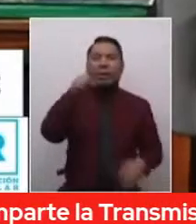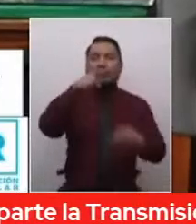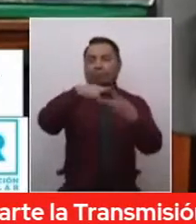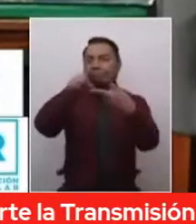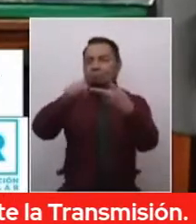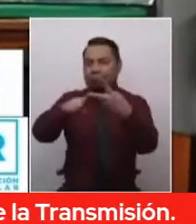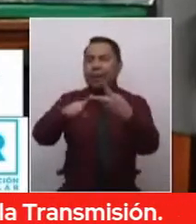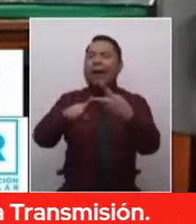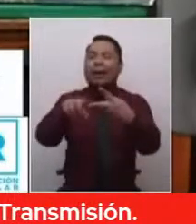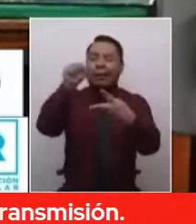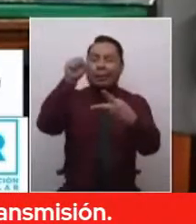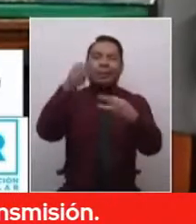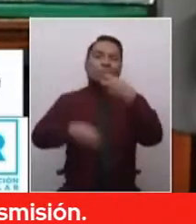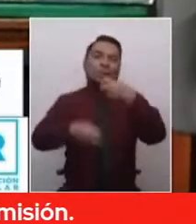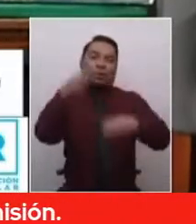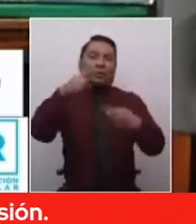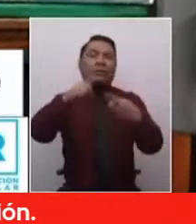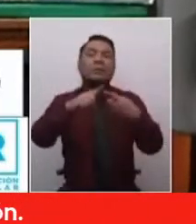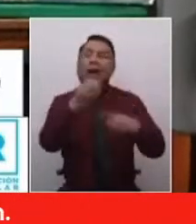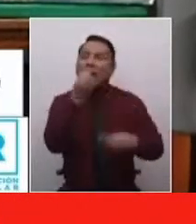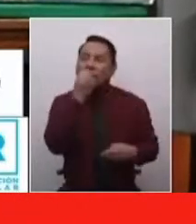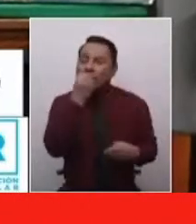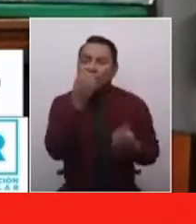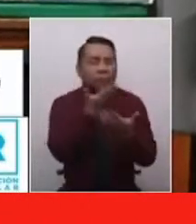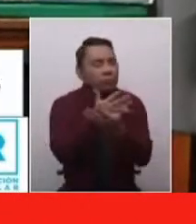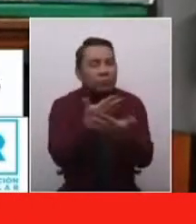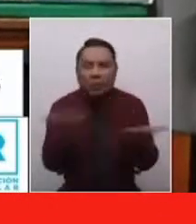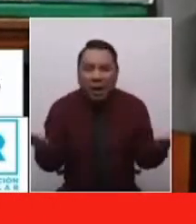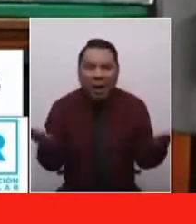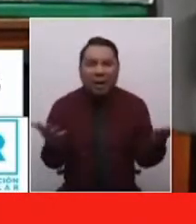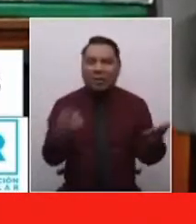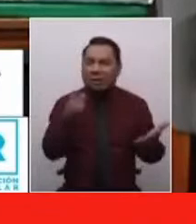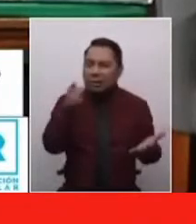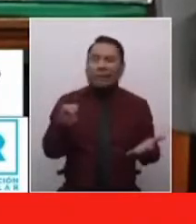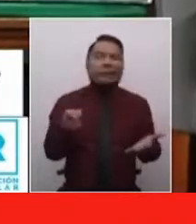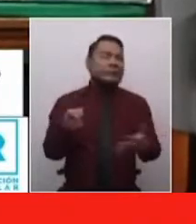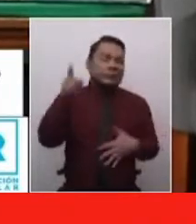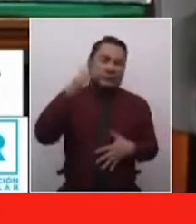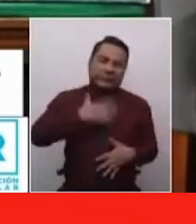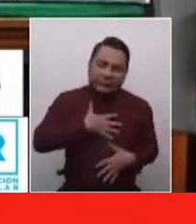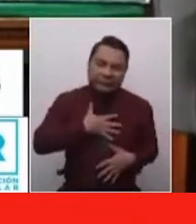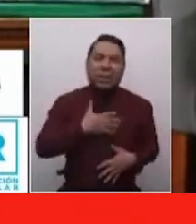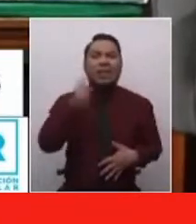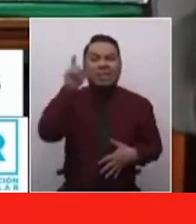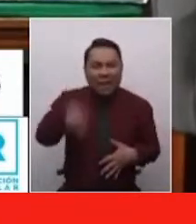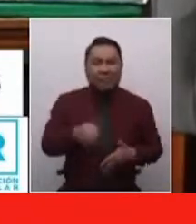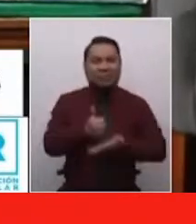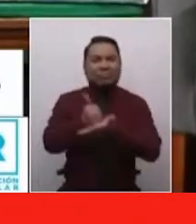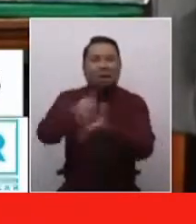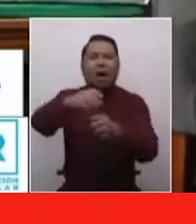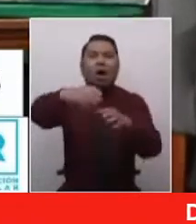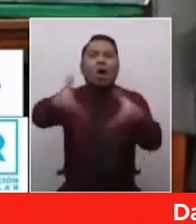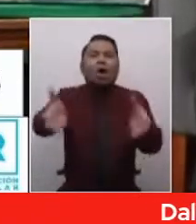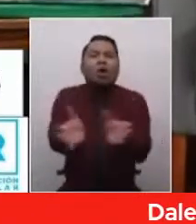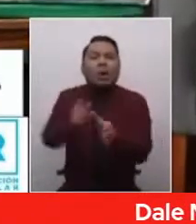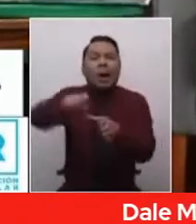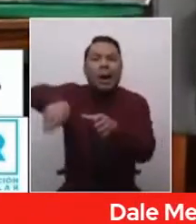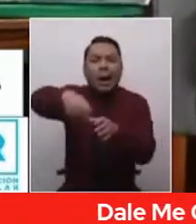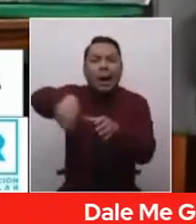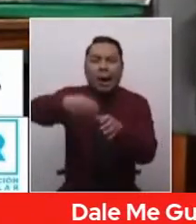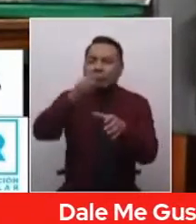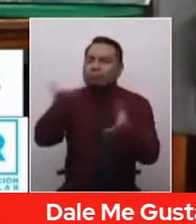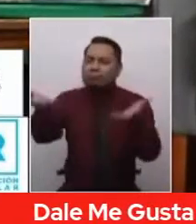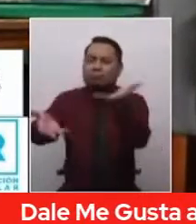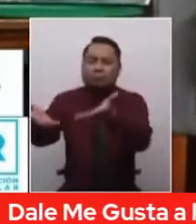falta de comida en este momento, las ollitas comunes no tienen 1 centavo para atender al pueblo. El agua es